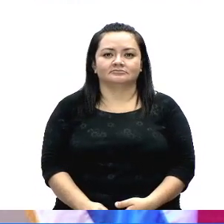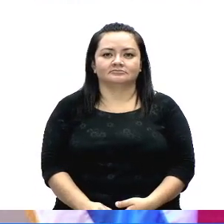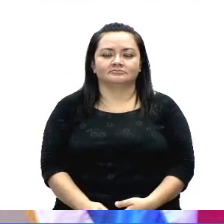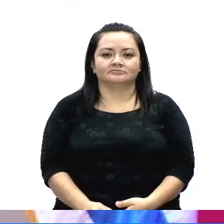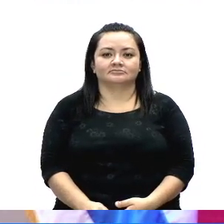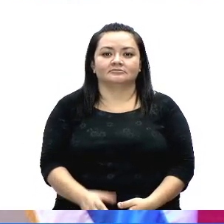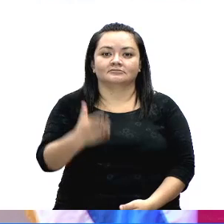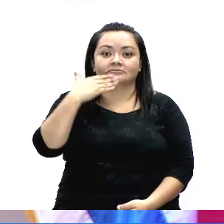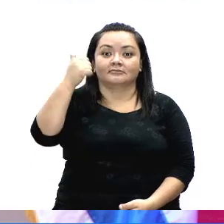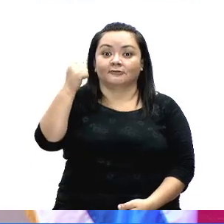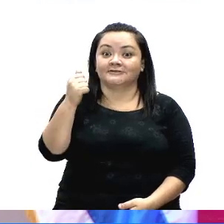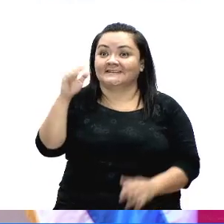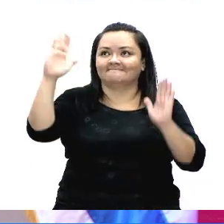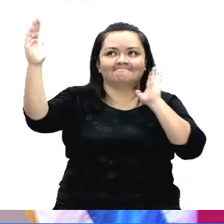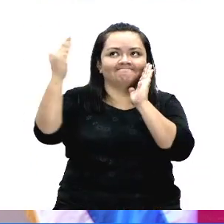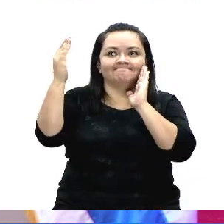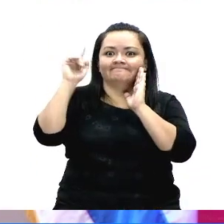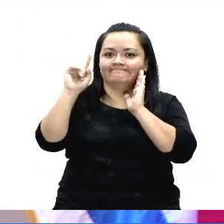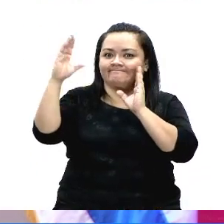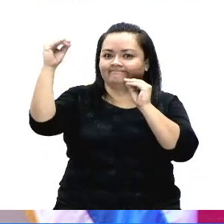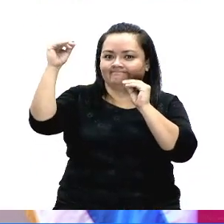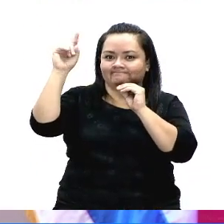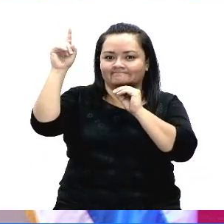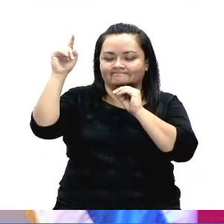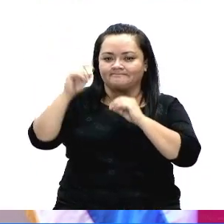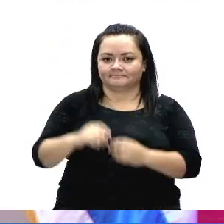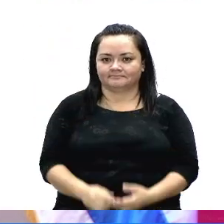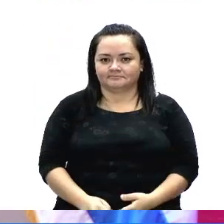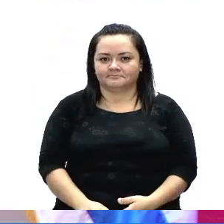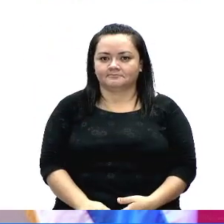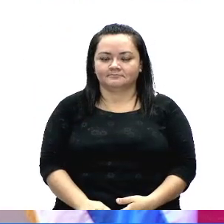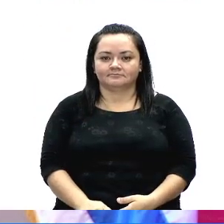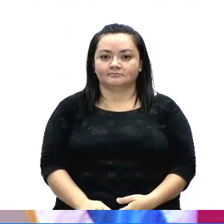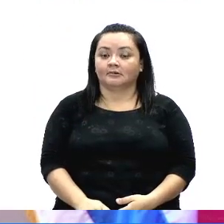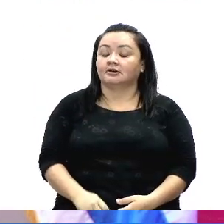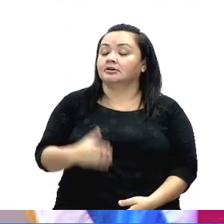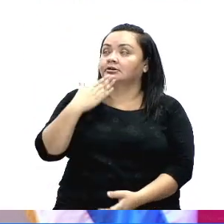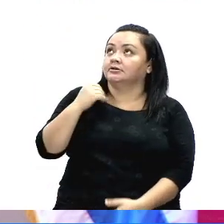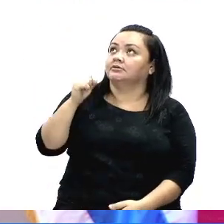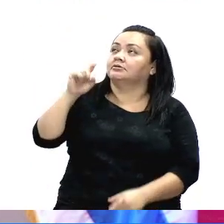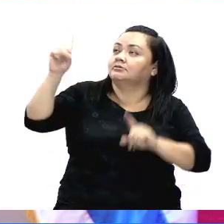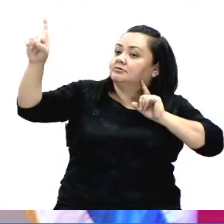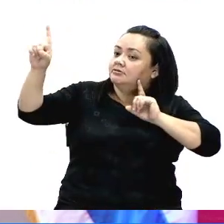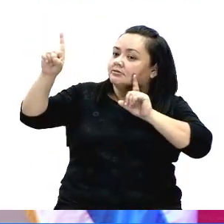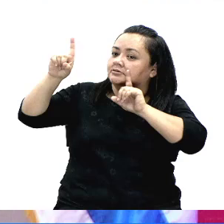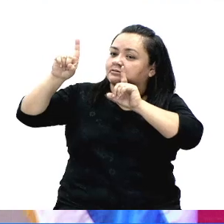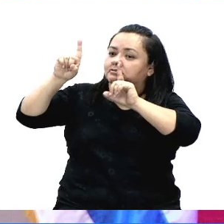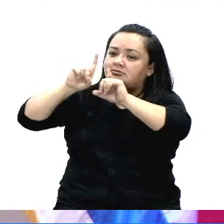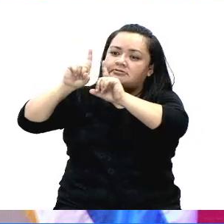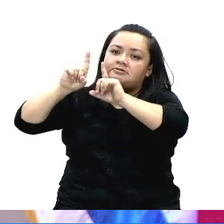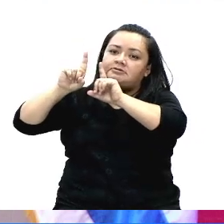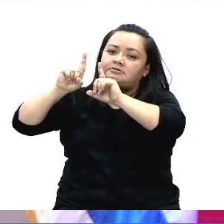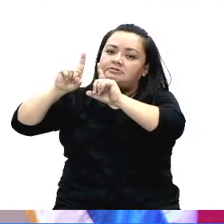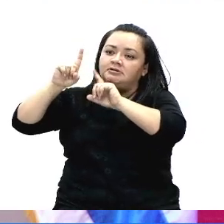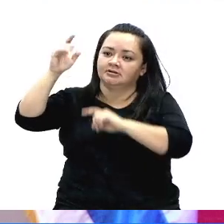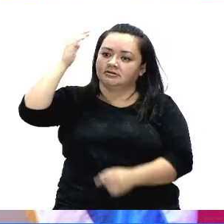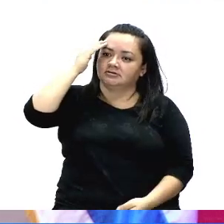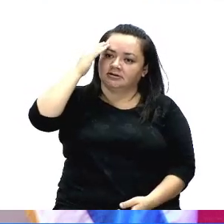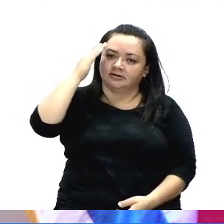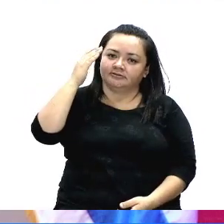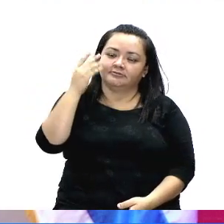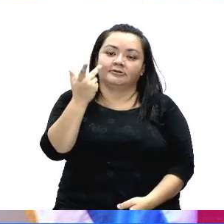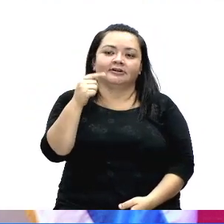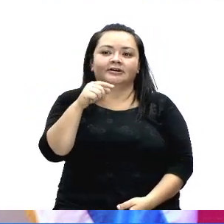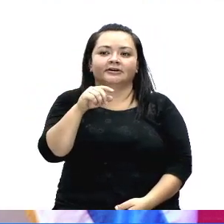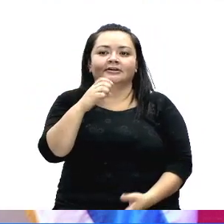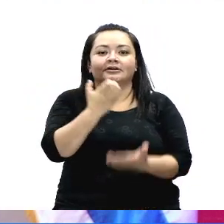hoy se hablaba directo con dios moisés se acercaba a él y sabe por qué fue porque